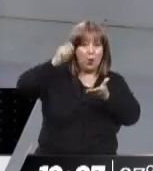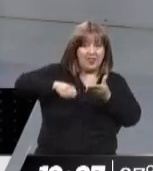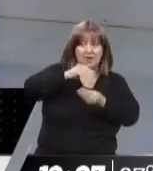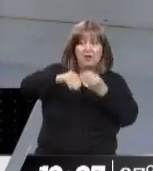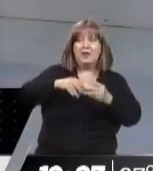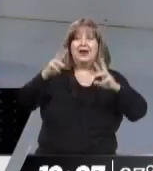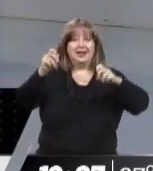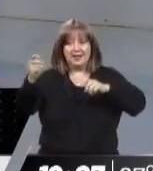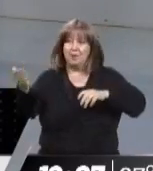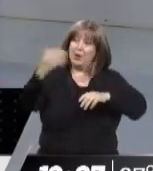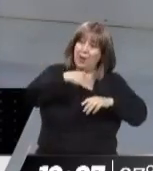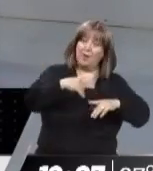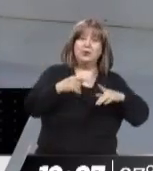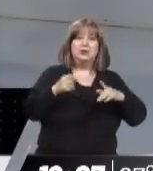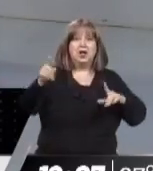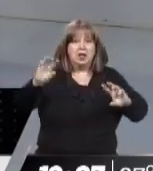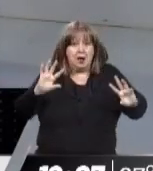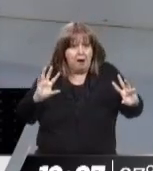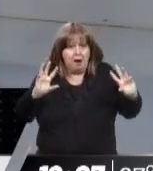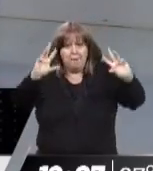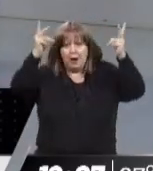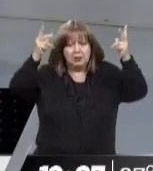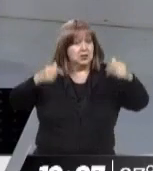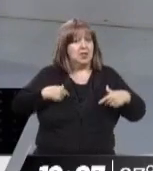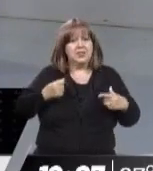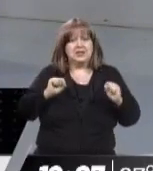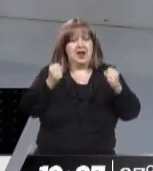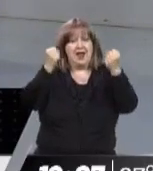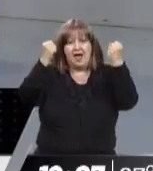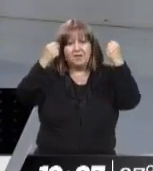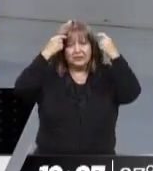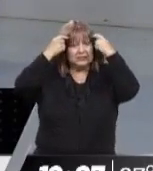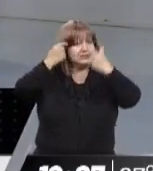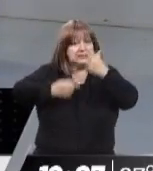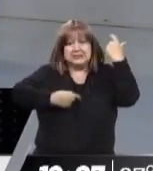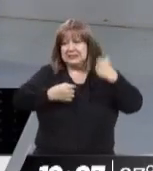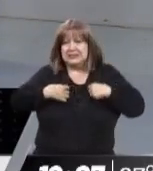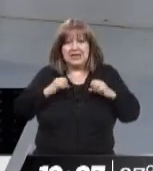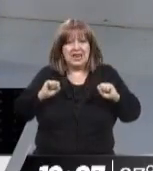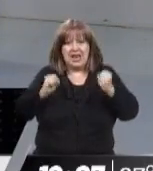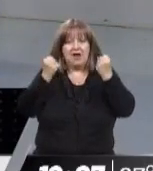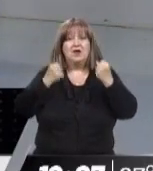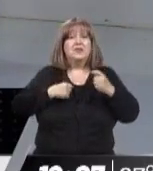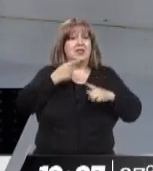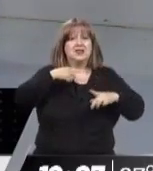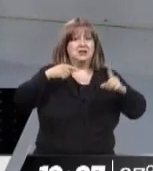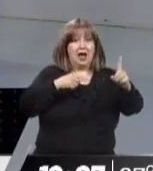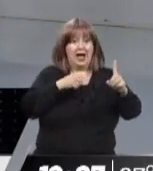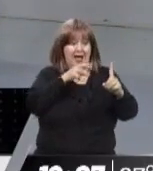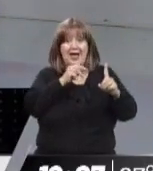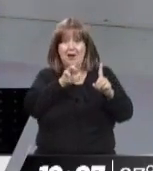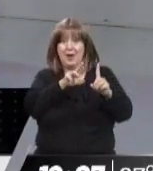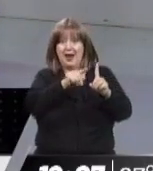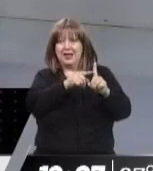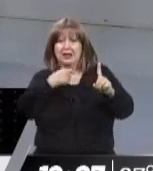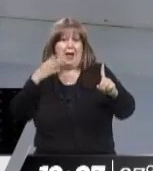tema, y eso quizás la alteró, lo cual le generó una situación de crisis. Comienza a atacar a la hermana, a partir